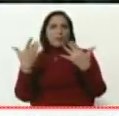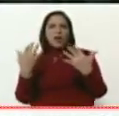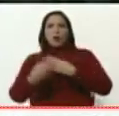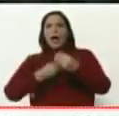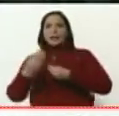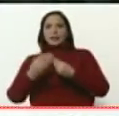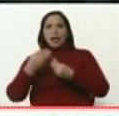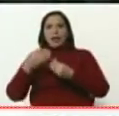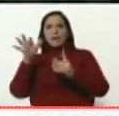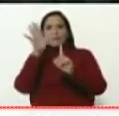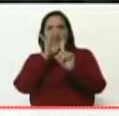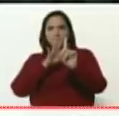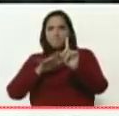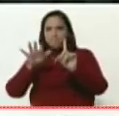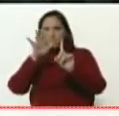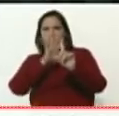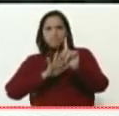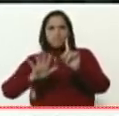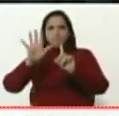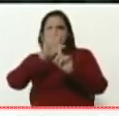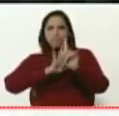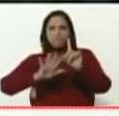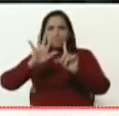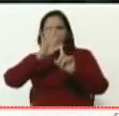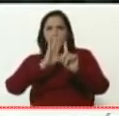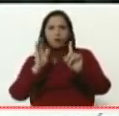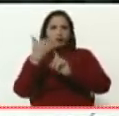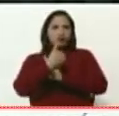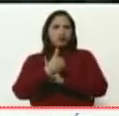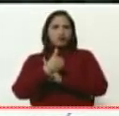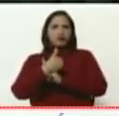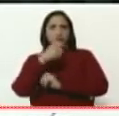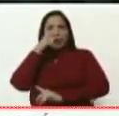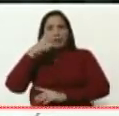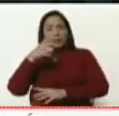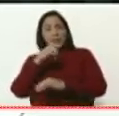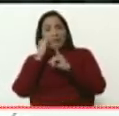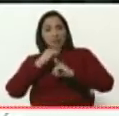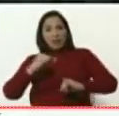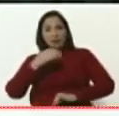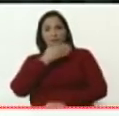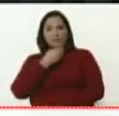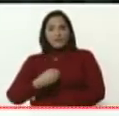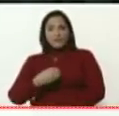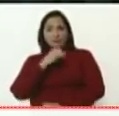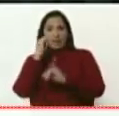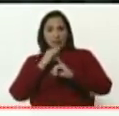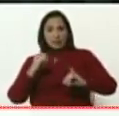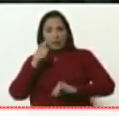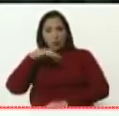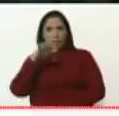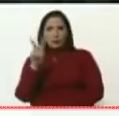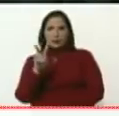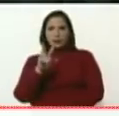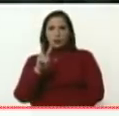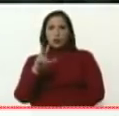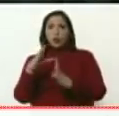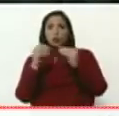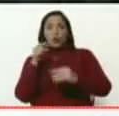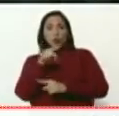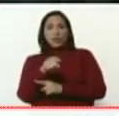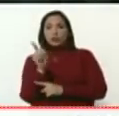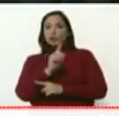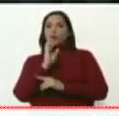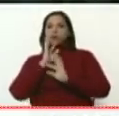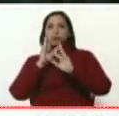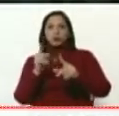de empañar las Navidades felices del pueblo de Venezuela. Todo eso no lo mencionamos ni como un indicio ni